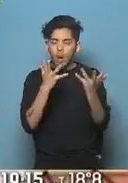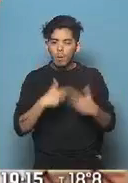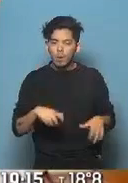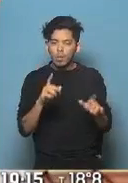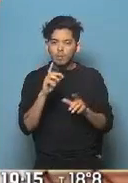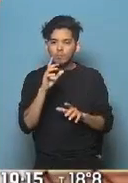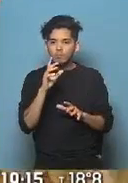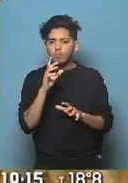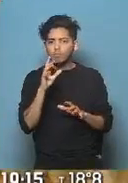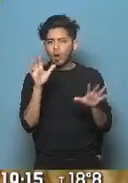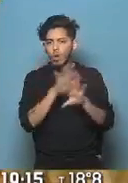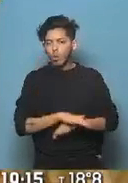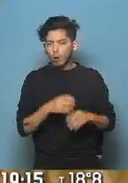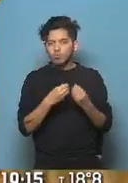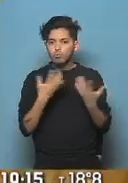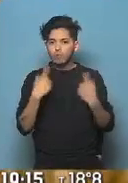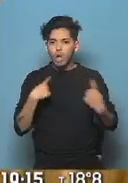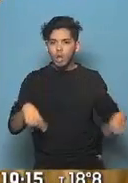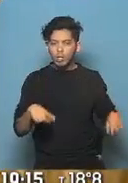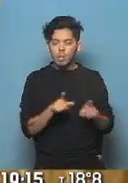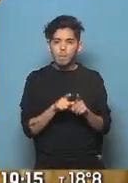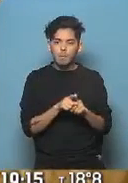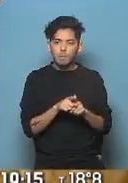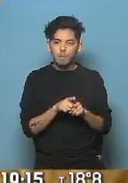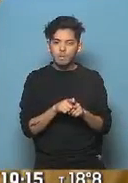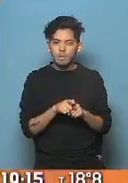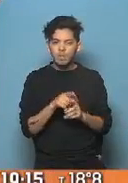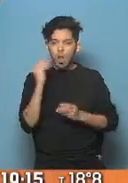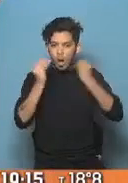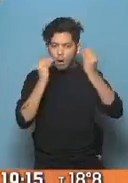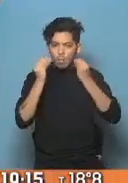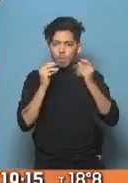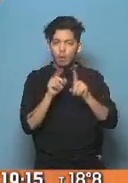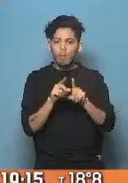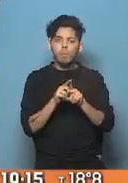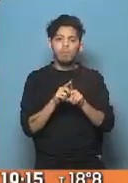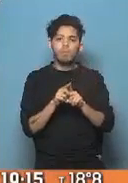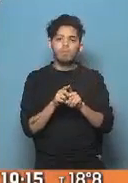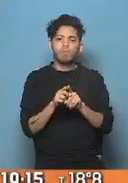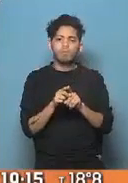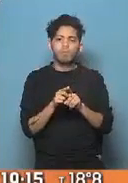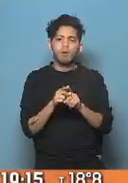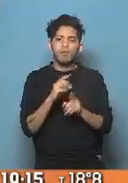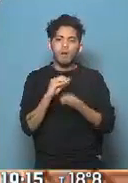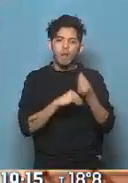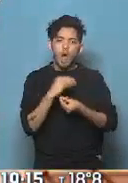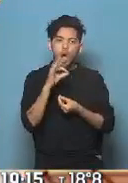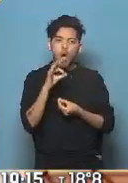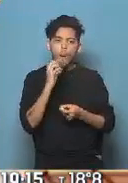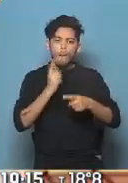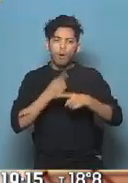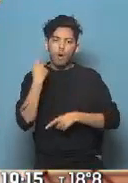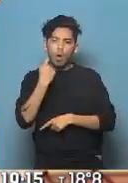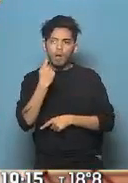muchísimas cosas. Es un presupuesto extenso, nos preocupa que se altere las asignaciones familiares o los plus jubilatorios en el sur